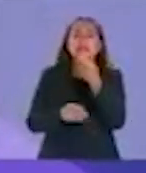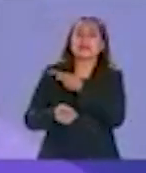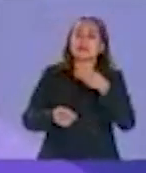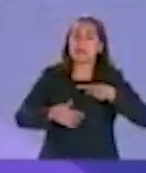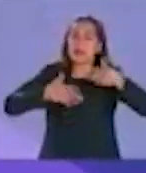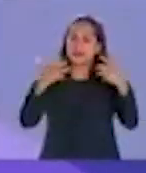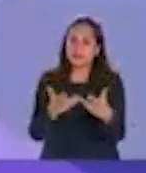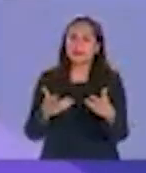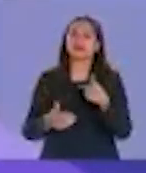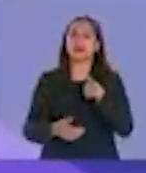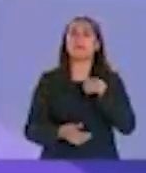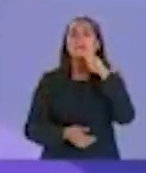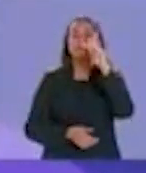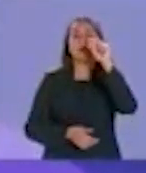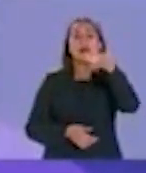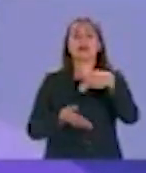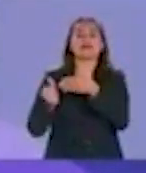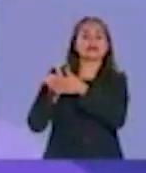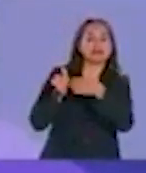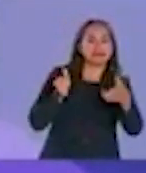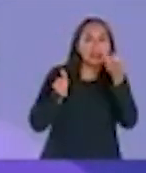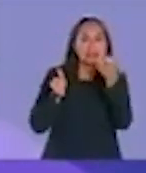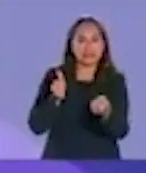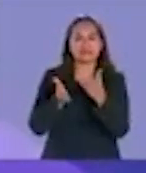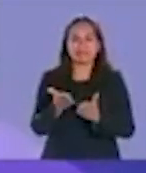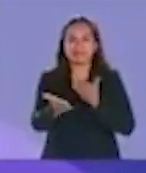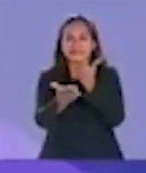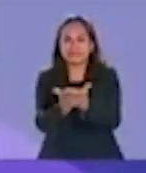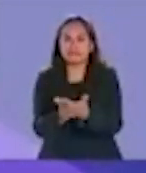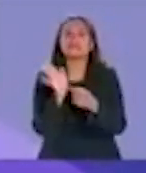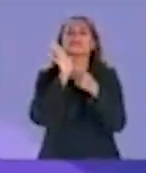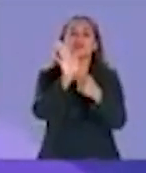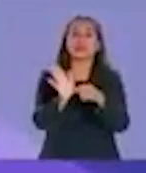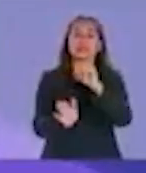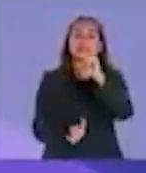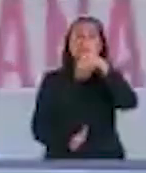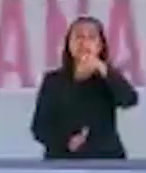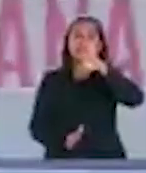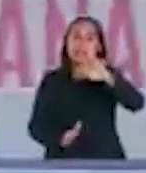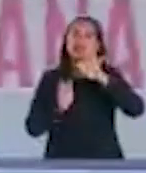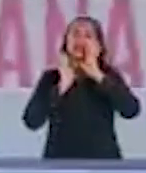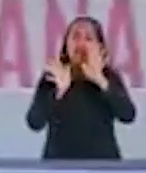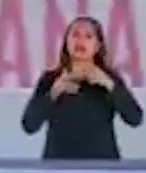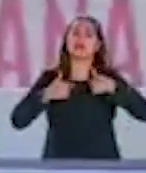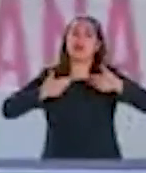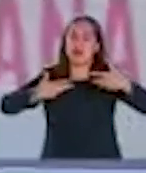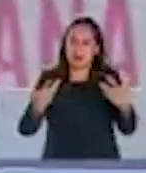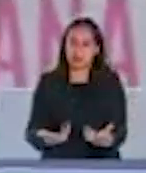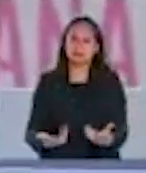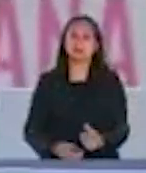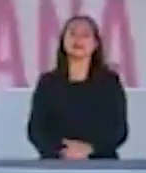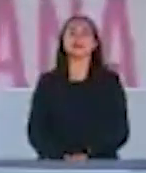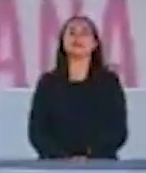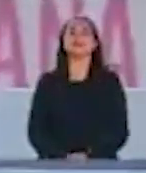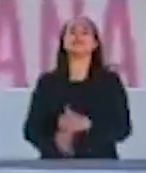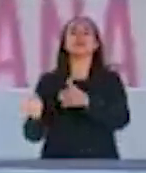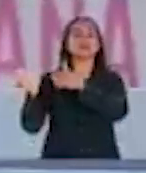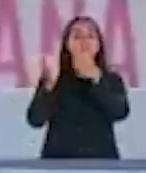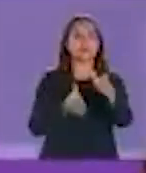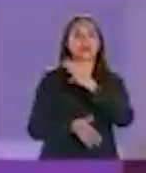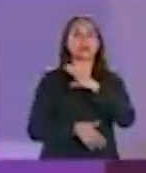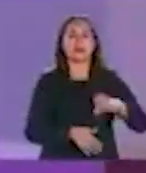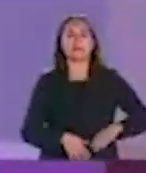de acción que nosotros presentamos ante el instituto electoral gracias candidato rodríguez calderón su turno candidato mismo